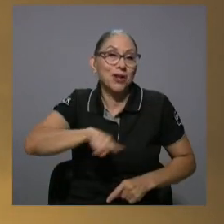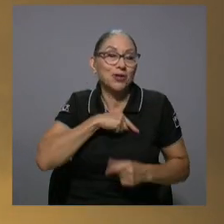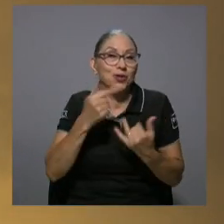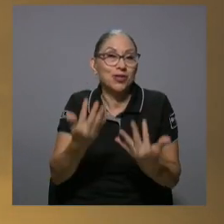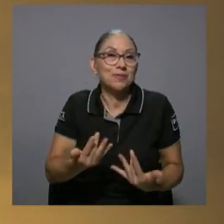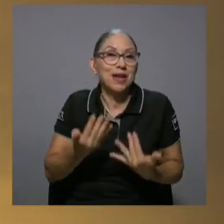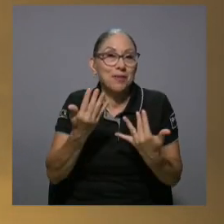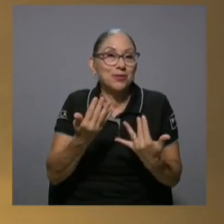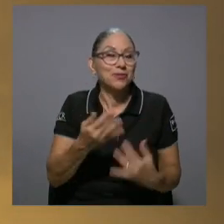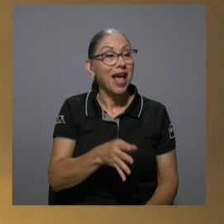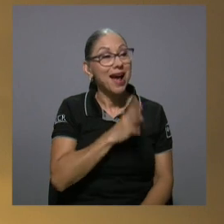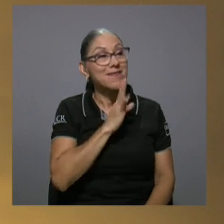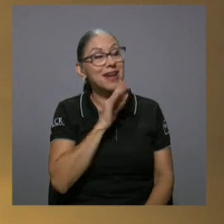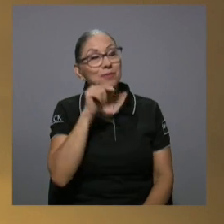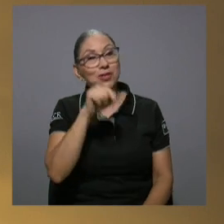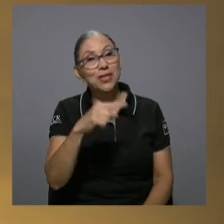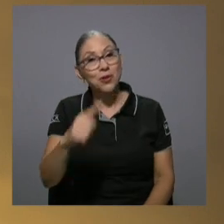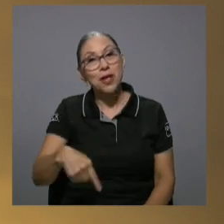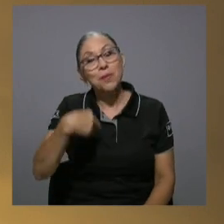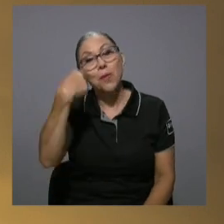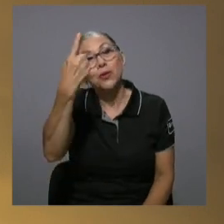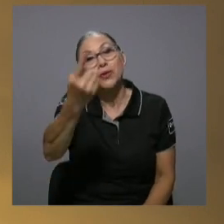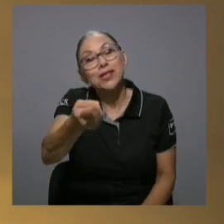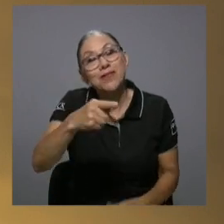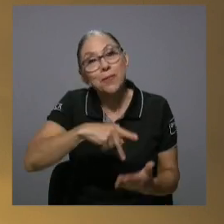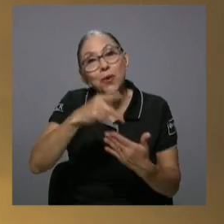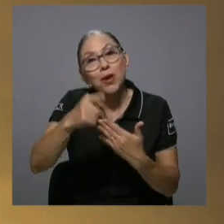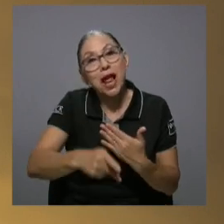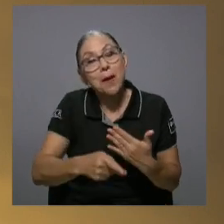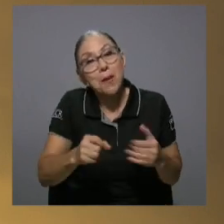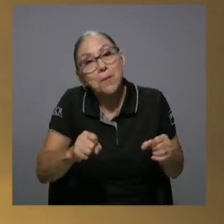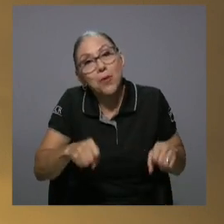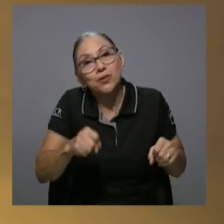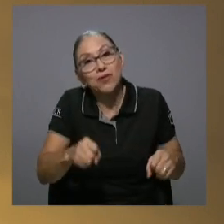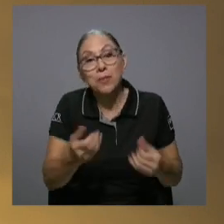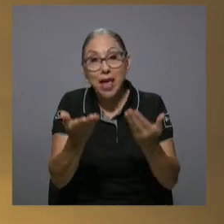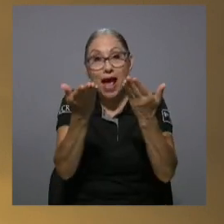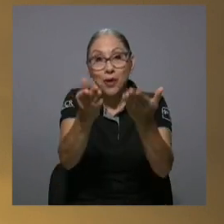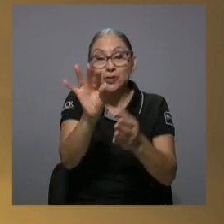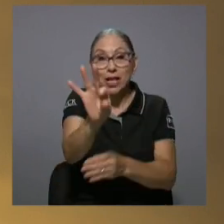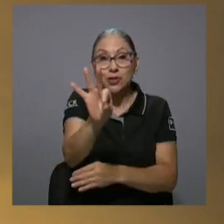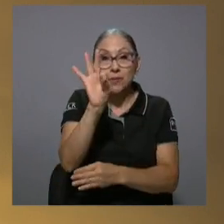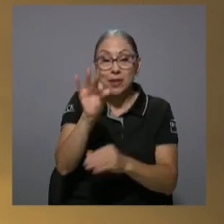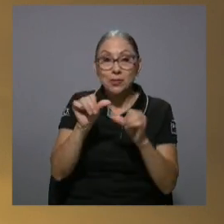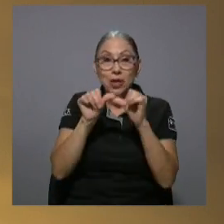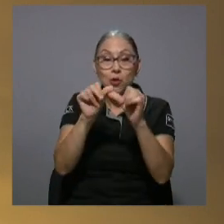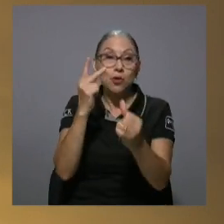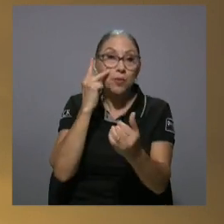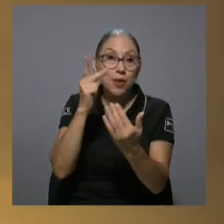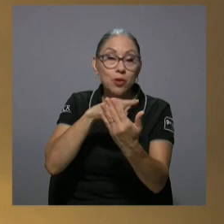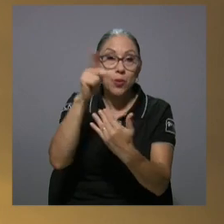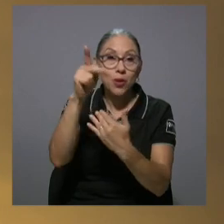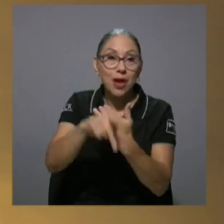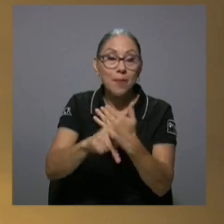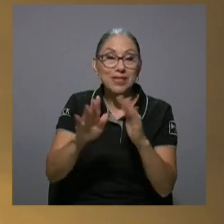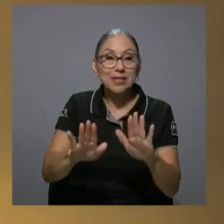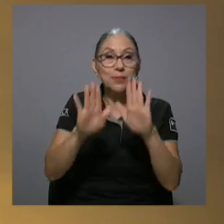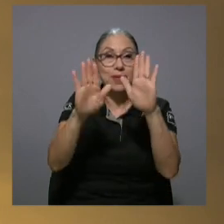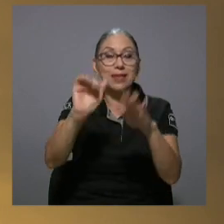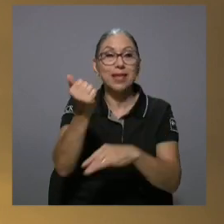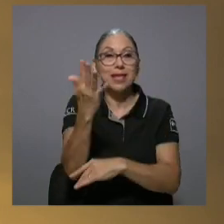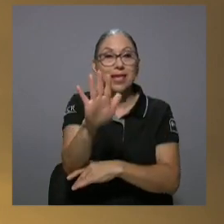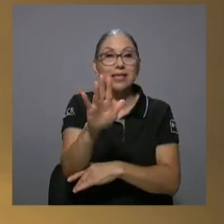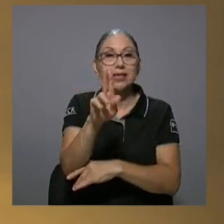posiblemente en el siguiente programa que hagamos. Bueno, muchas y gracias. a las amigas y amigos los invitamos a que se mantengan con los espléndidos programas de 15